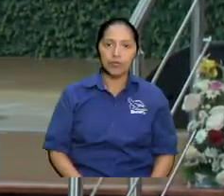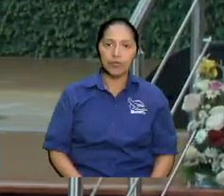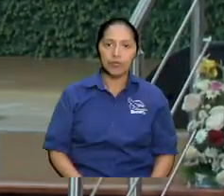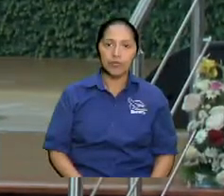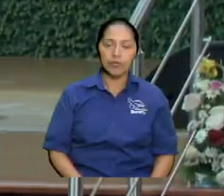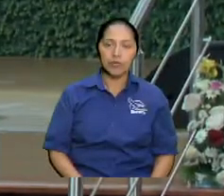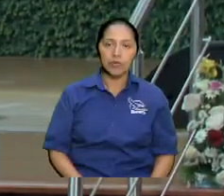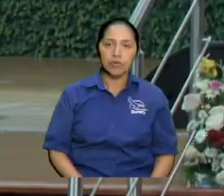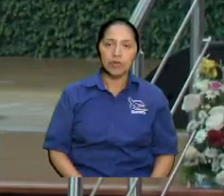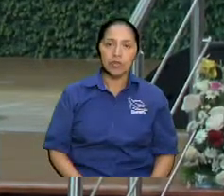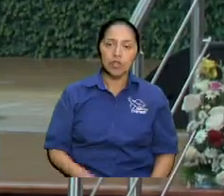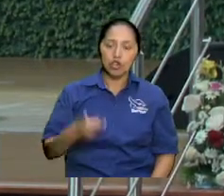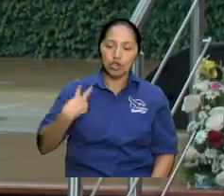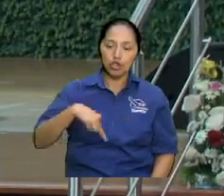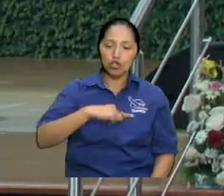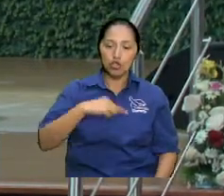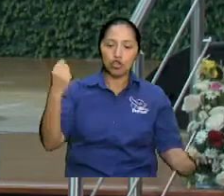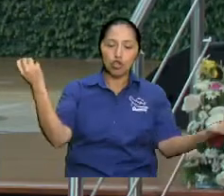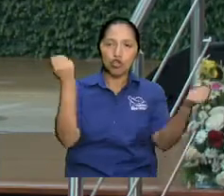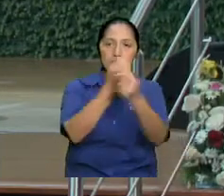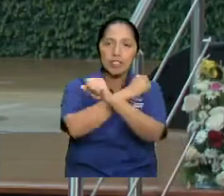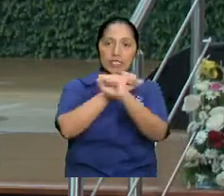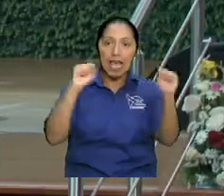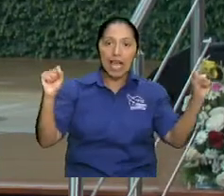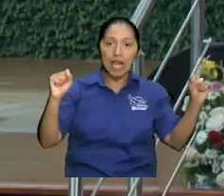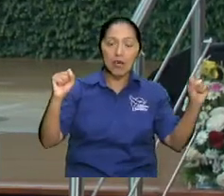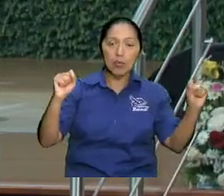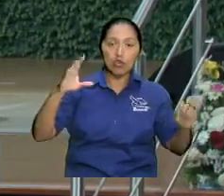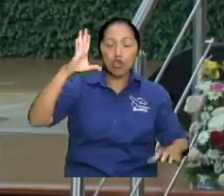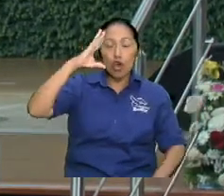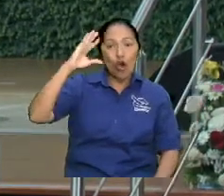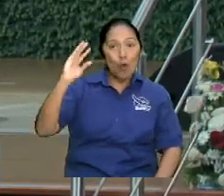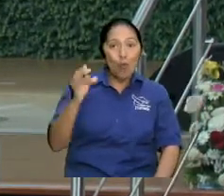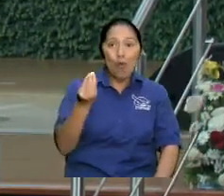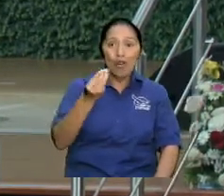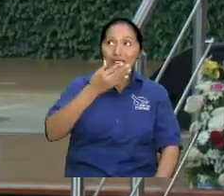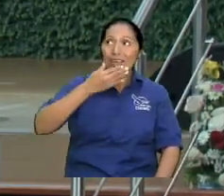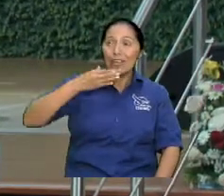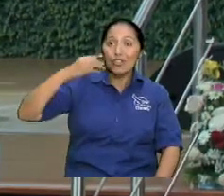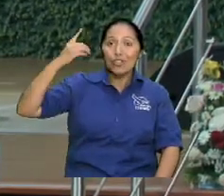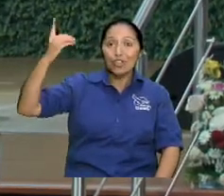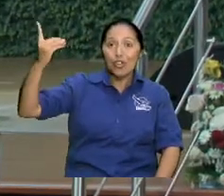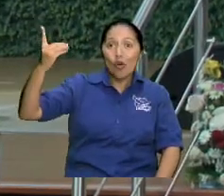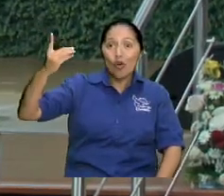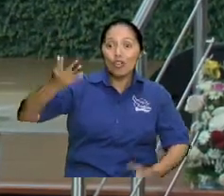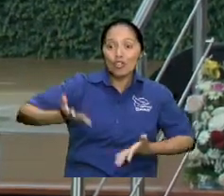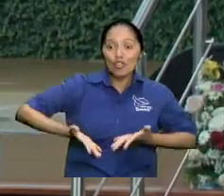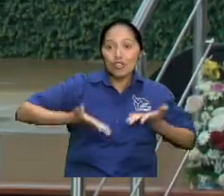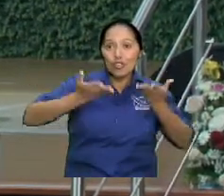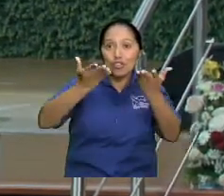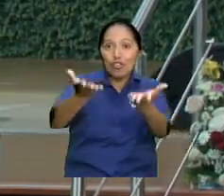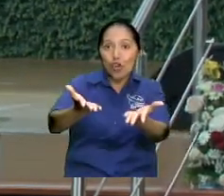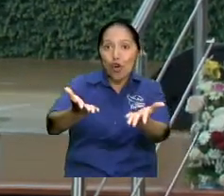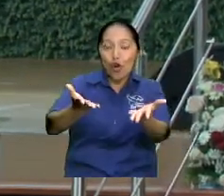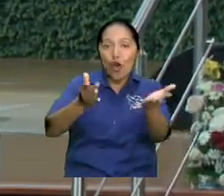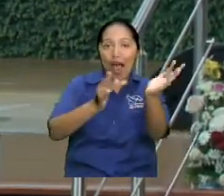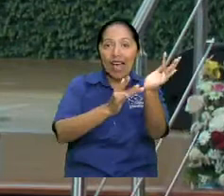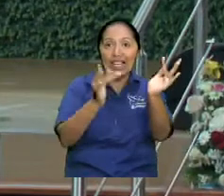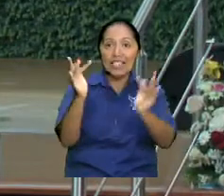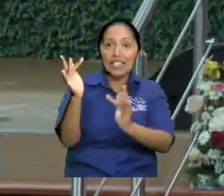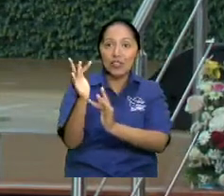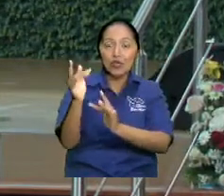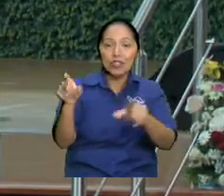Todo el mundo ofrendó, todo el mundo ha ofrendado. Cuando Dios decidió ofrendar, encima que nos había dado todo, nos dio a su